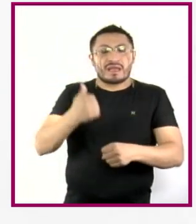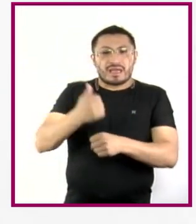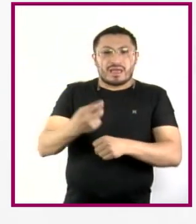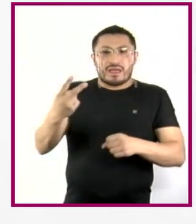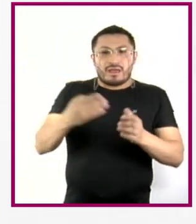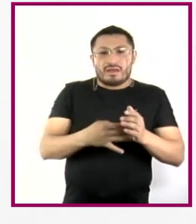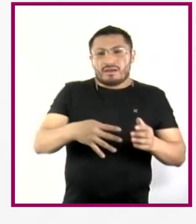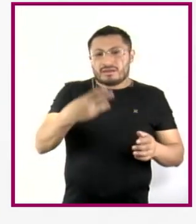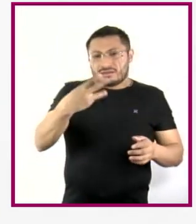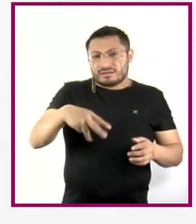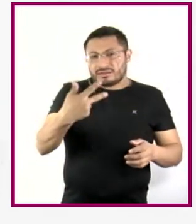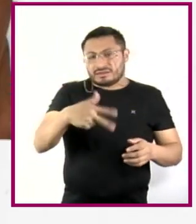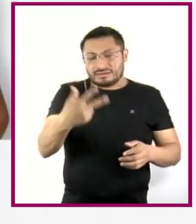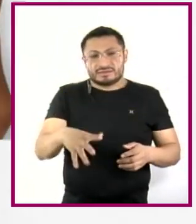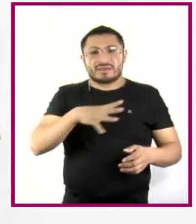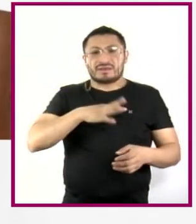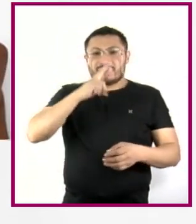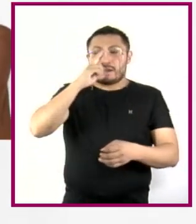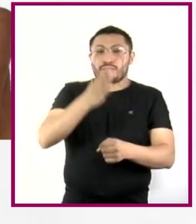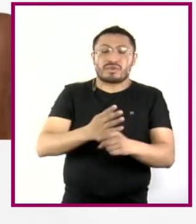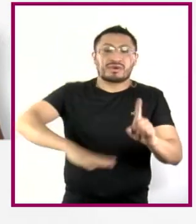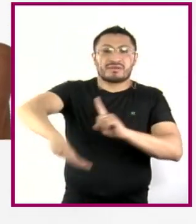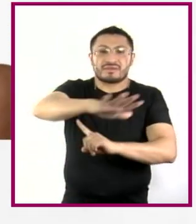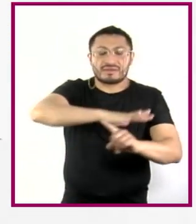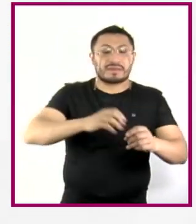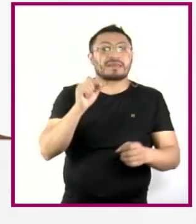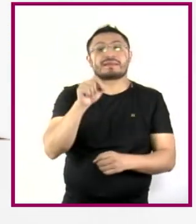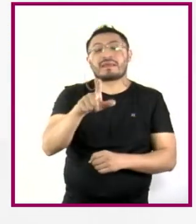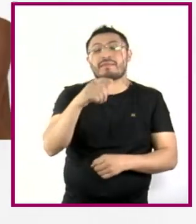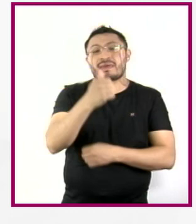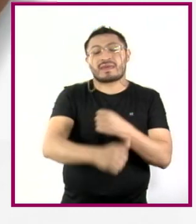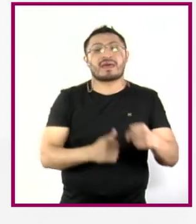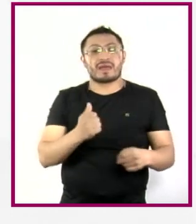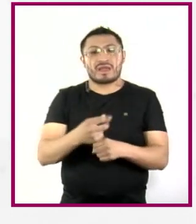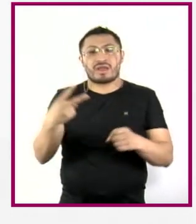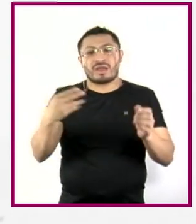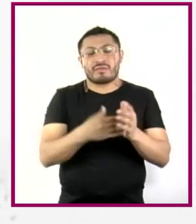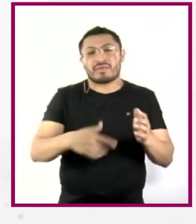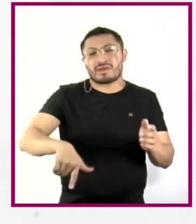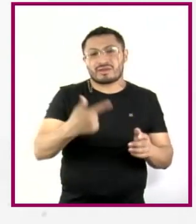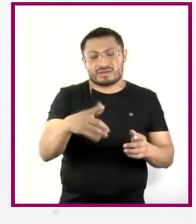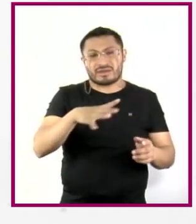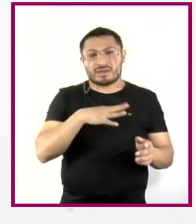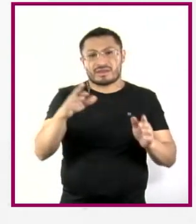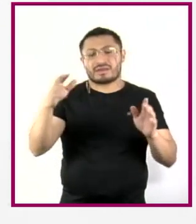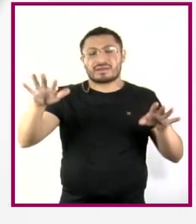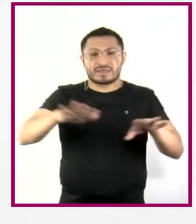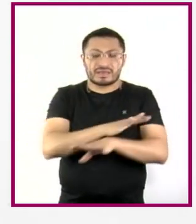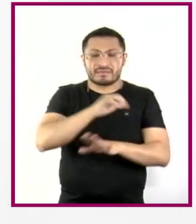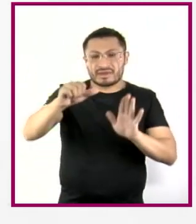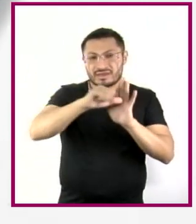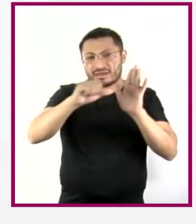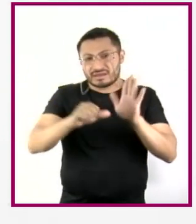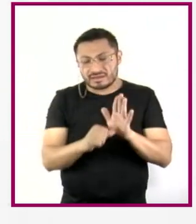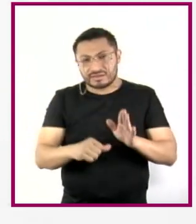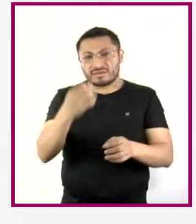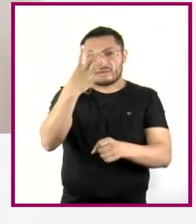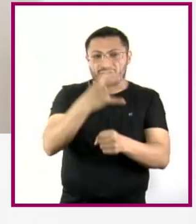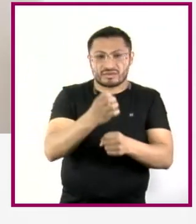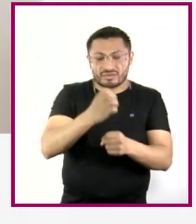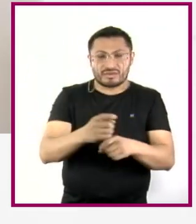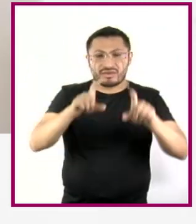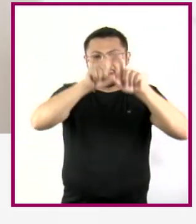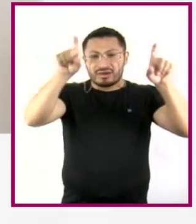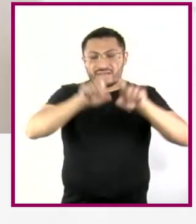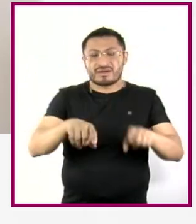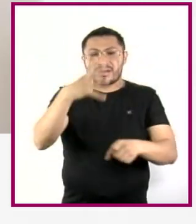Responsabilidad Ambiental, además de que en el año 2012 se ha modificado el artículo 4, párrafo 5 de la Constitución, precisamente